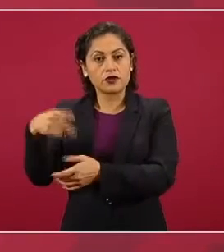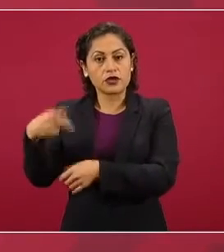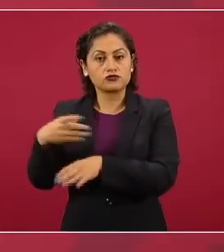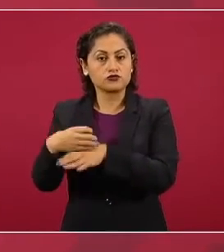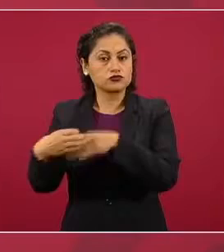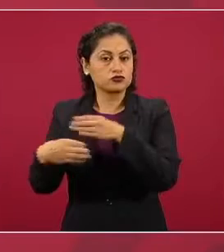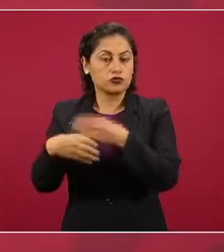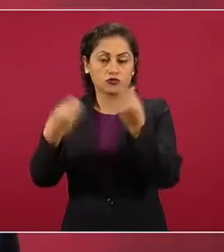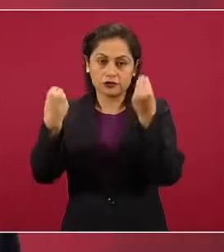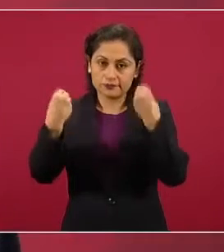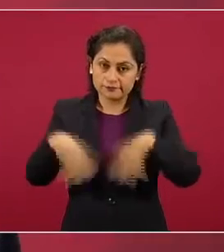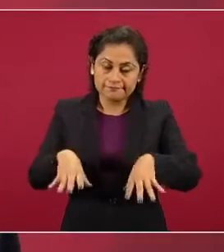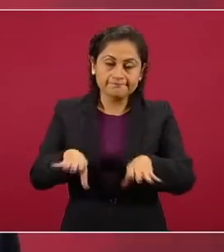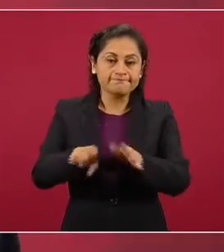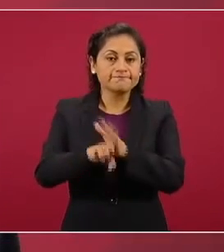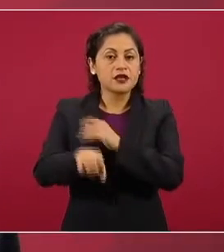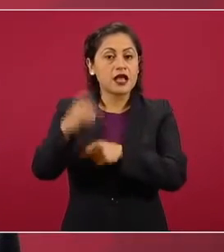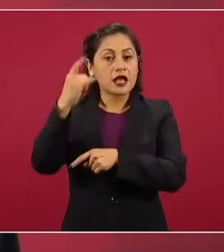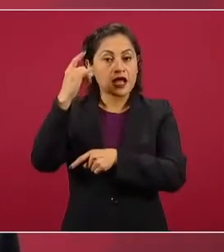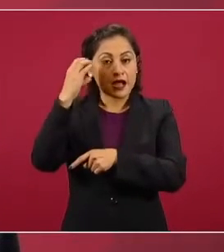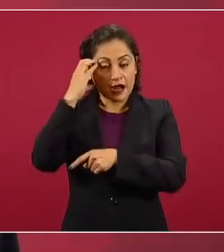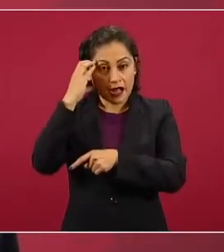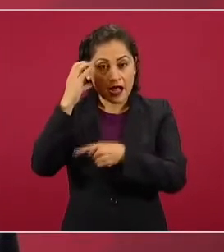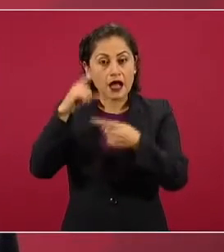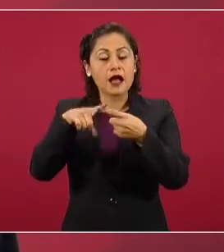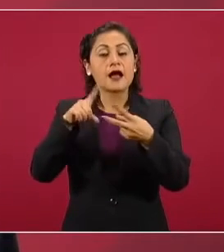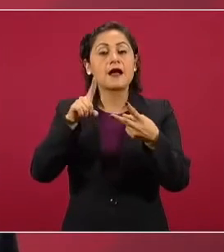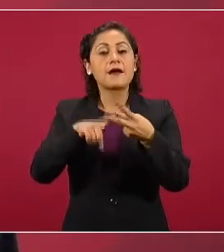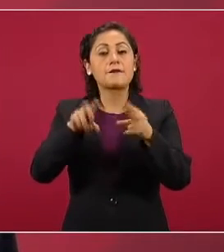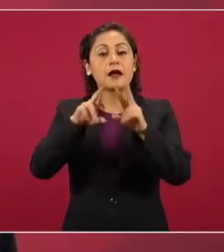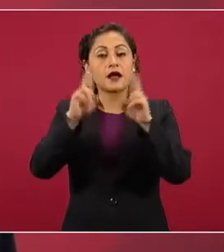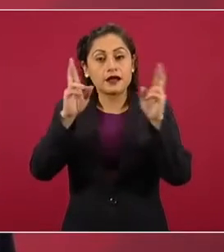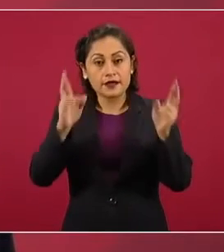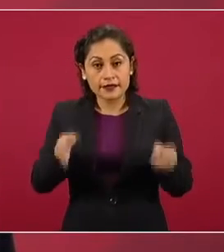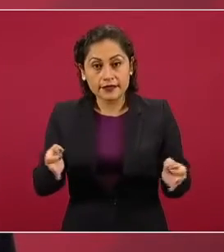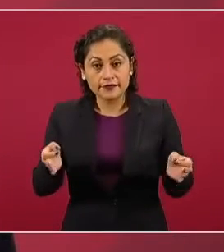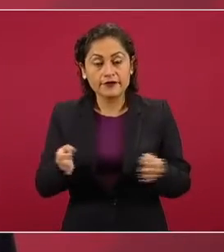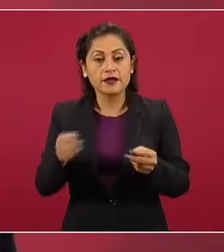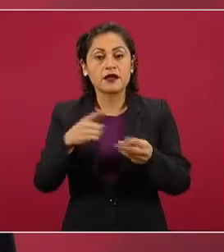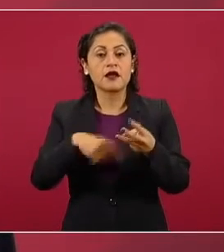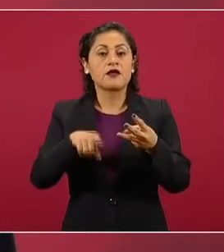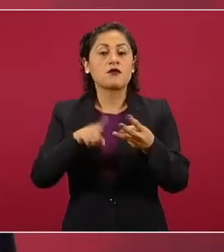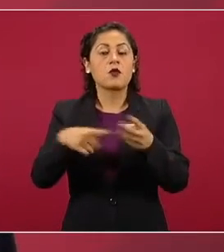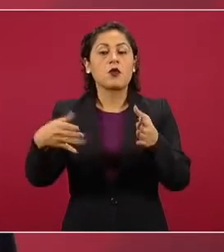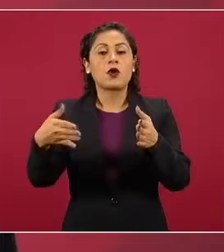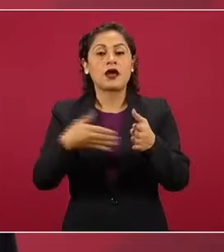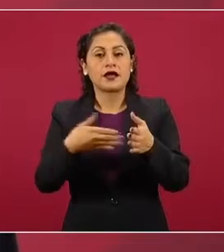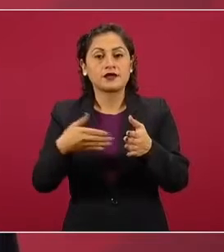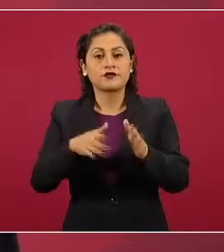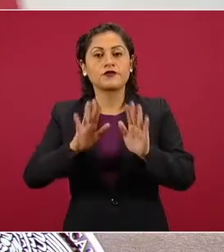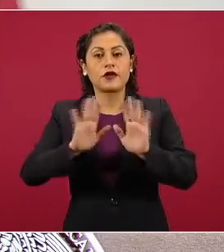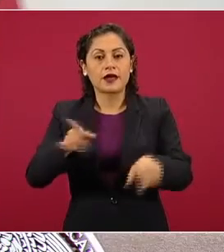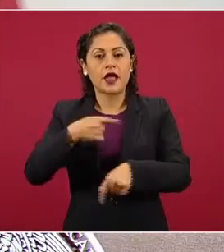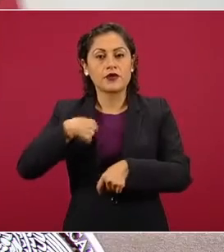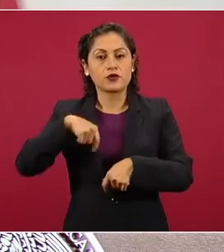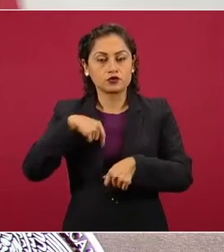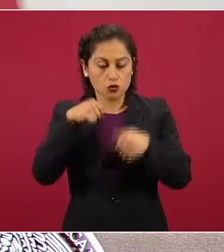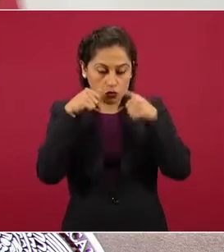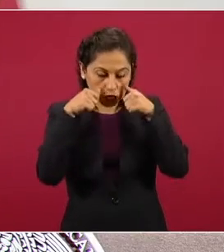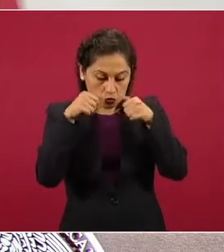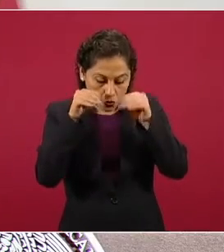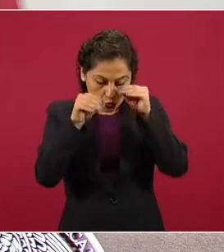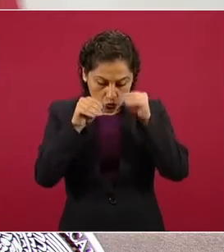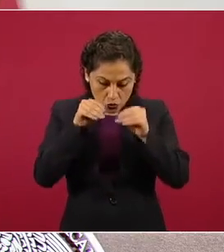camas, con refrigeradores, con estufas. Ya estamos trabajando en eso, en